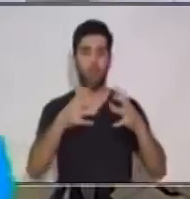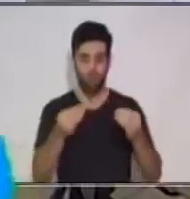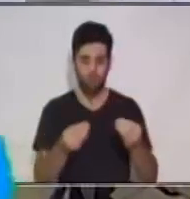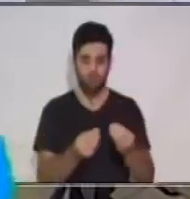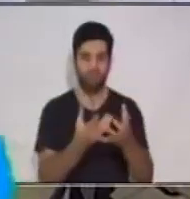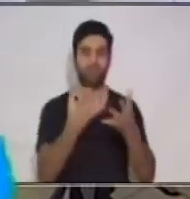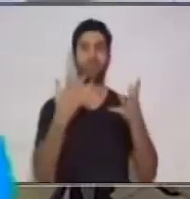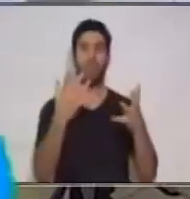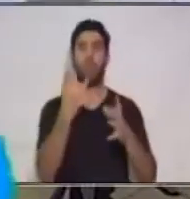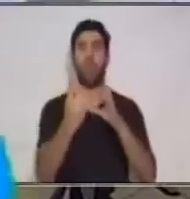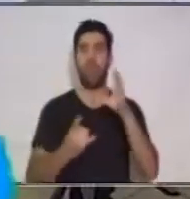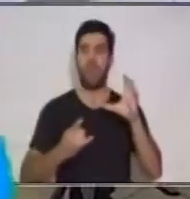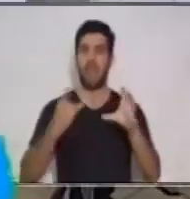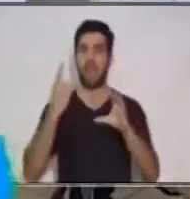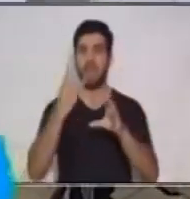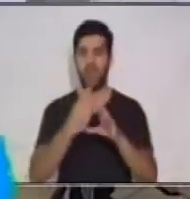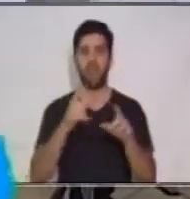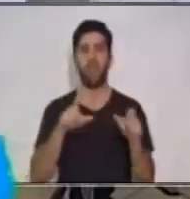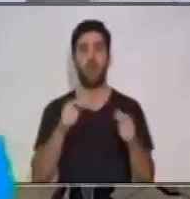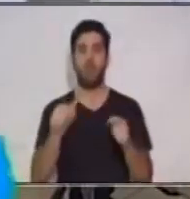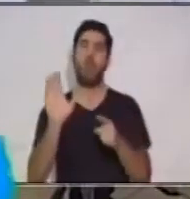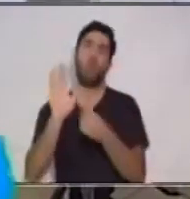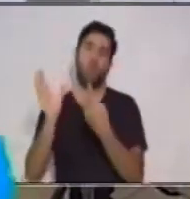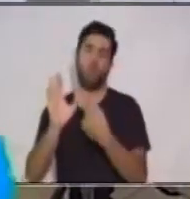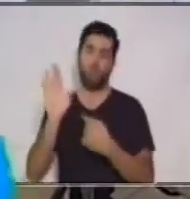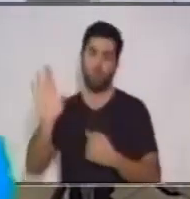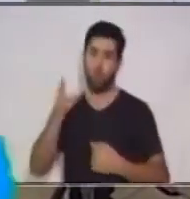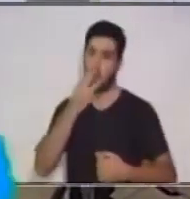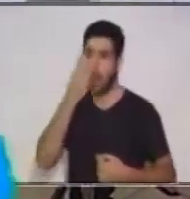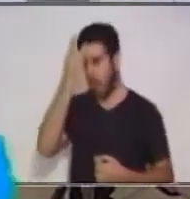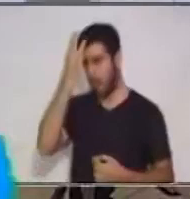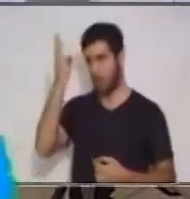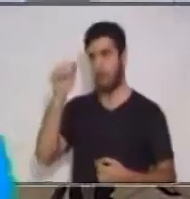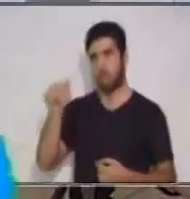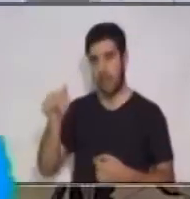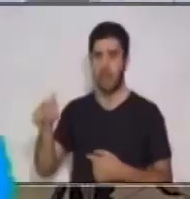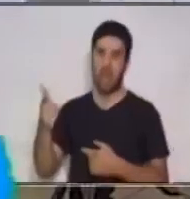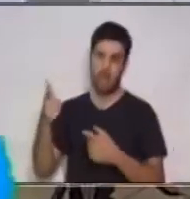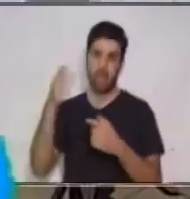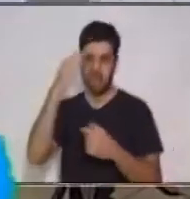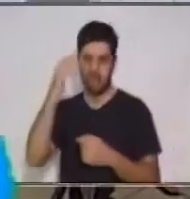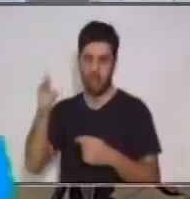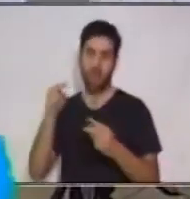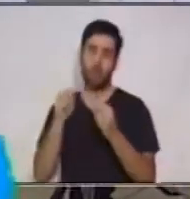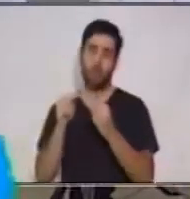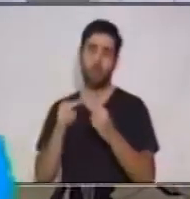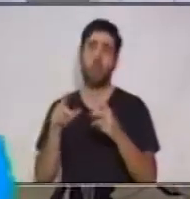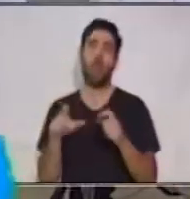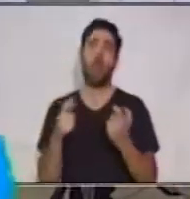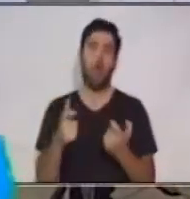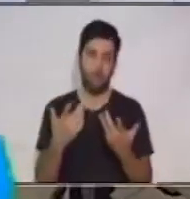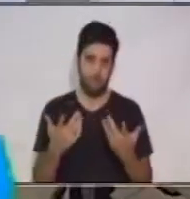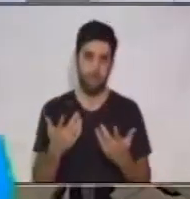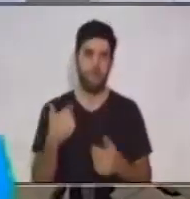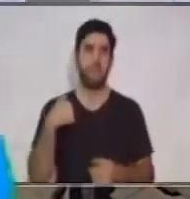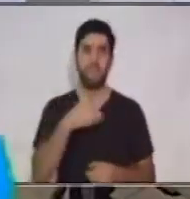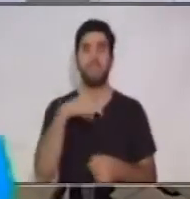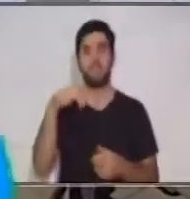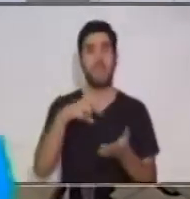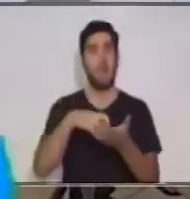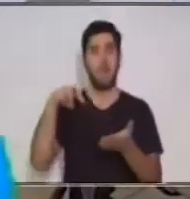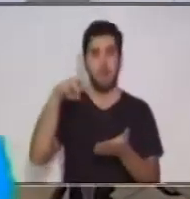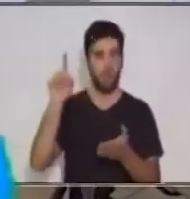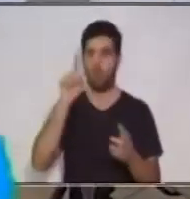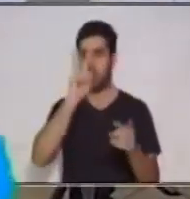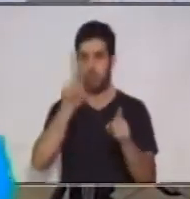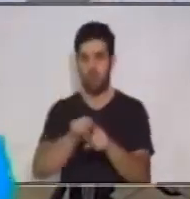del universo, ¿verdad? Es según la cultura maya quiché, que es conocido también no solo en nuestro país, sino también